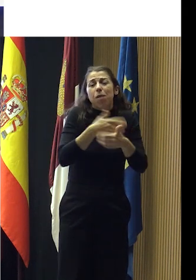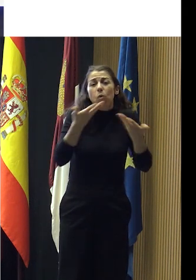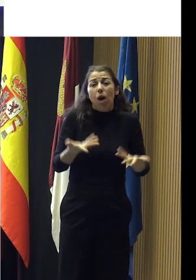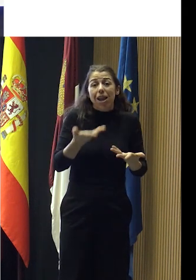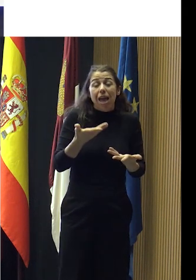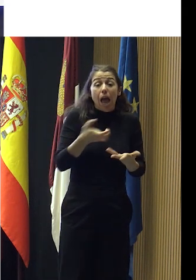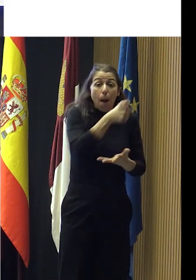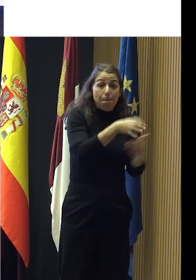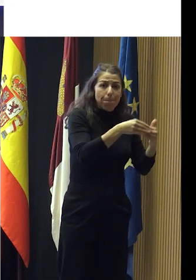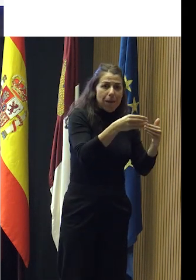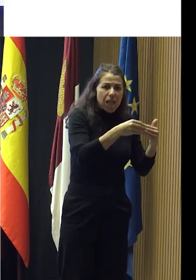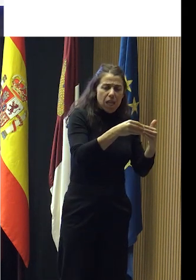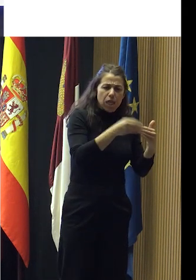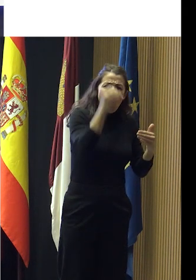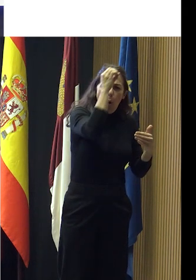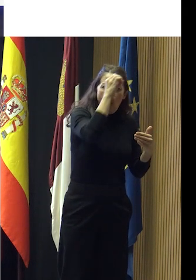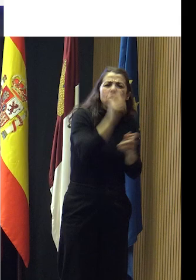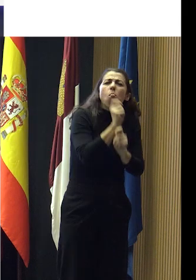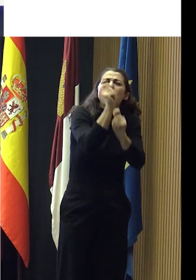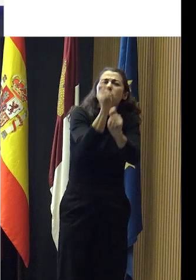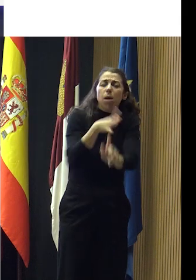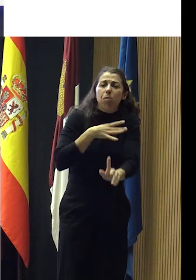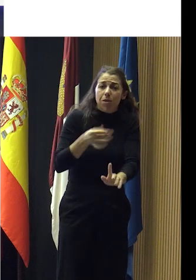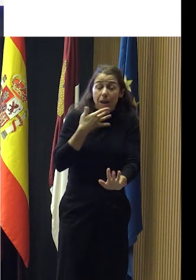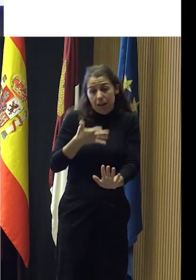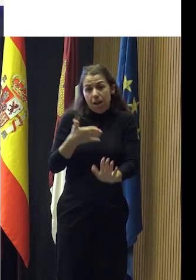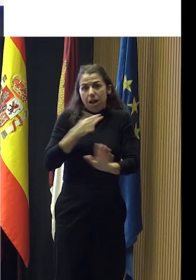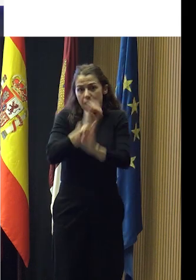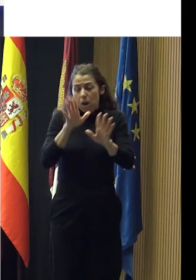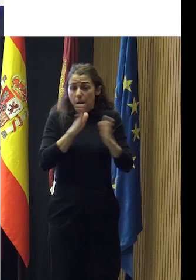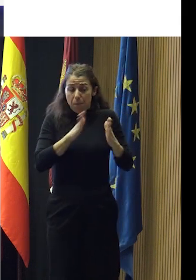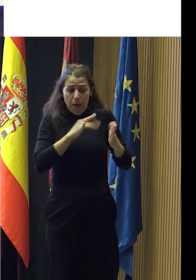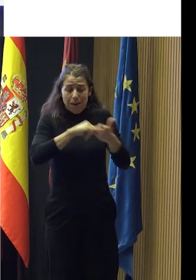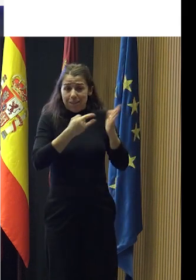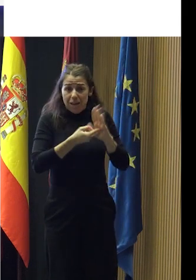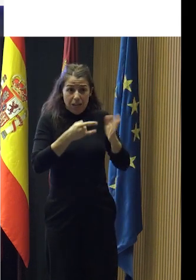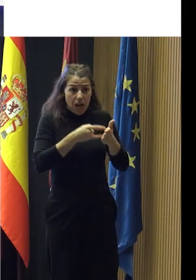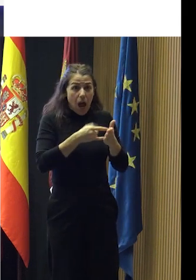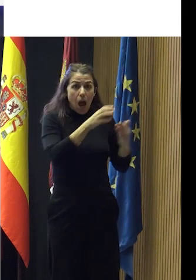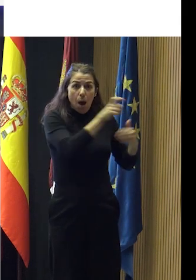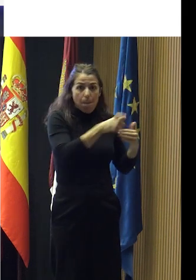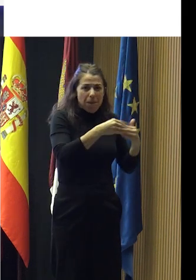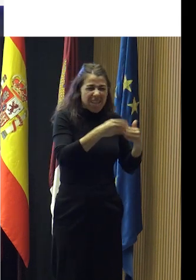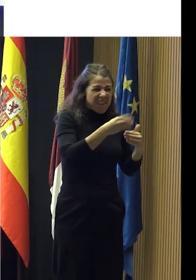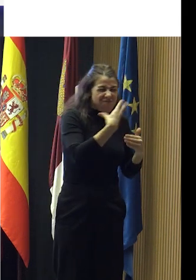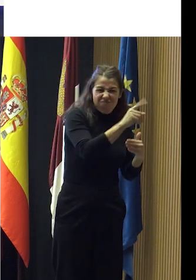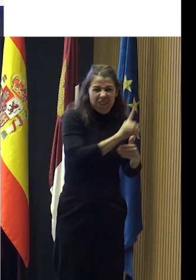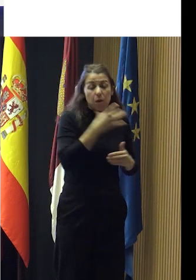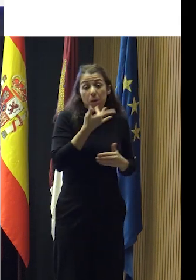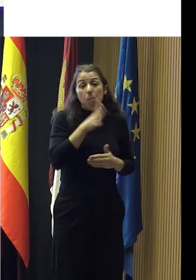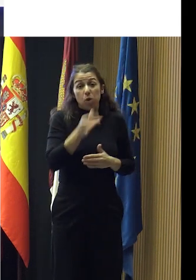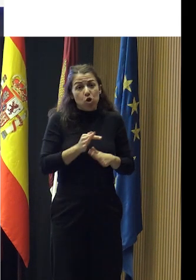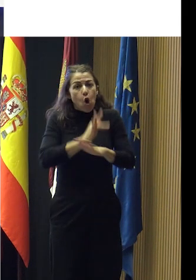puedan opinar sobre ese proyecto. Está claro que la parte más técnica del proyecto a veces es incomprensible para los pacientes, pero para eso se